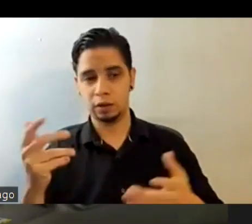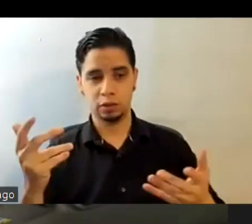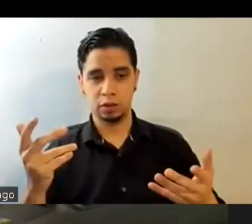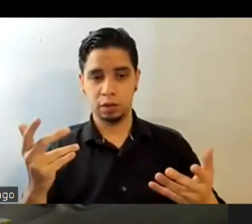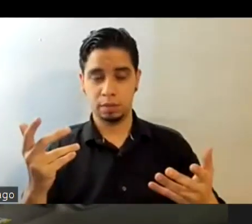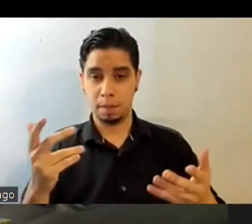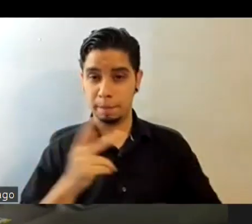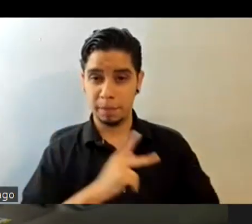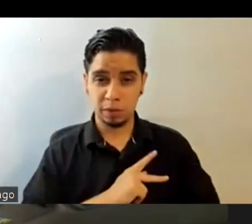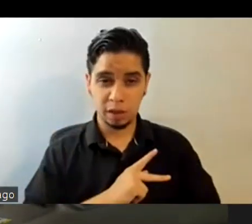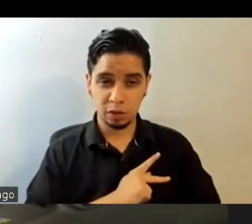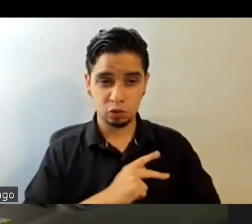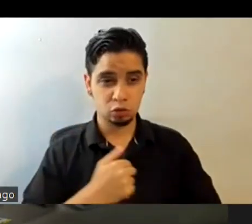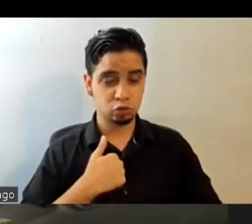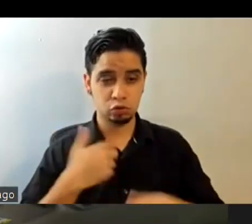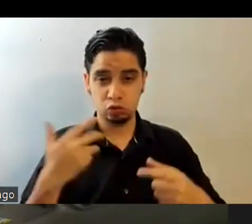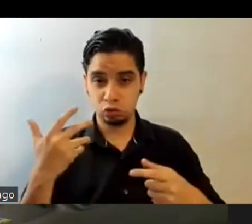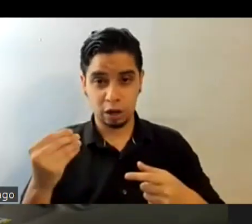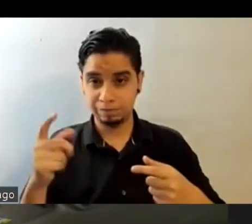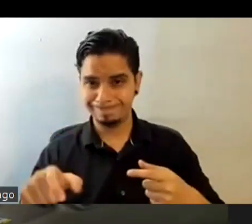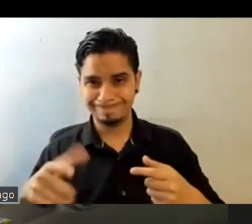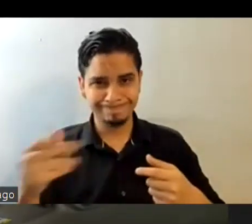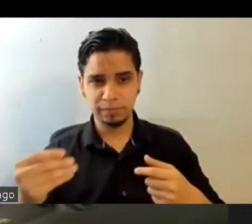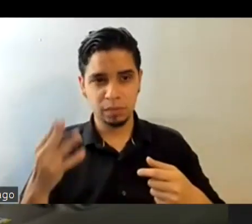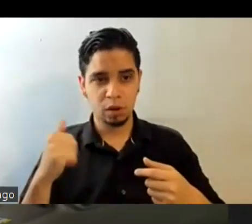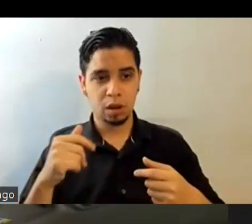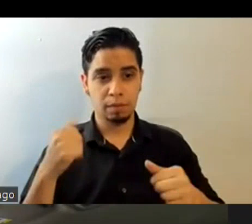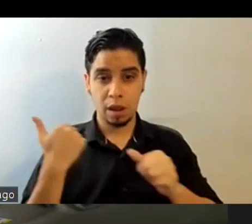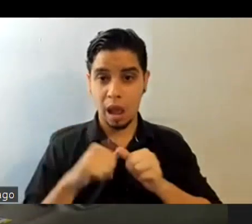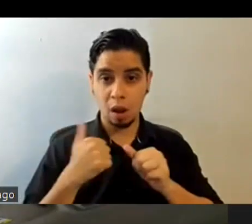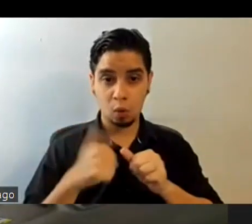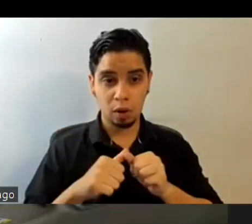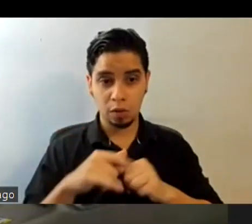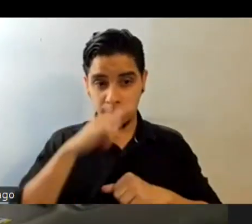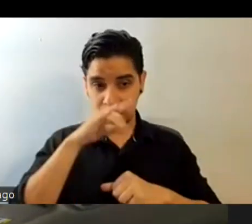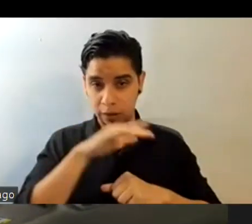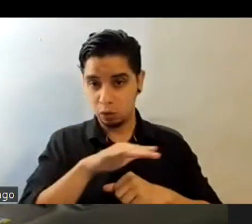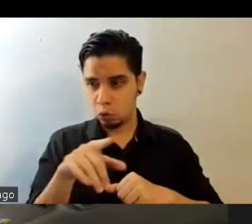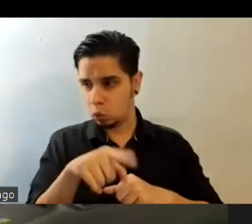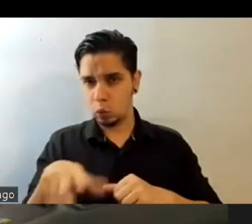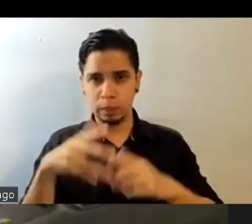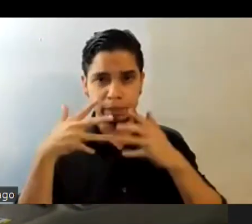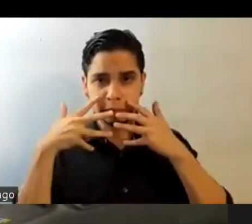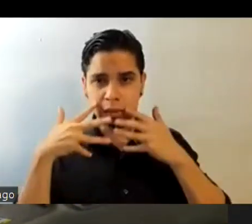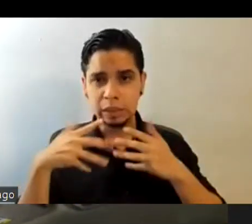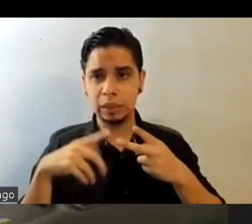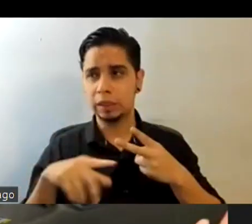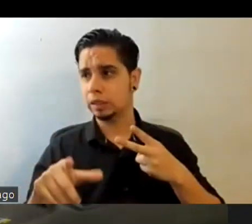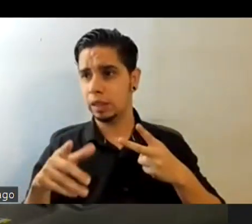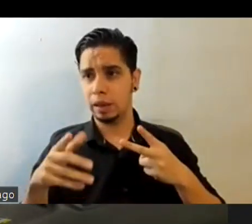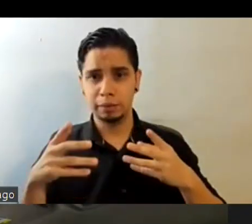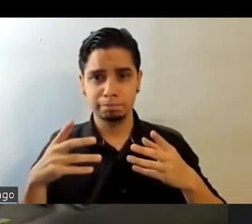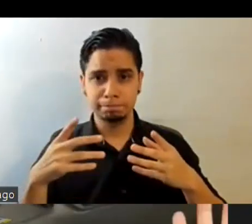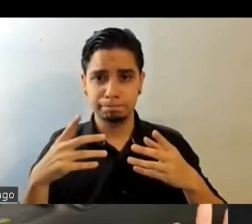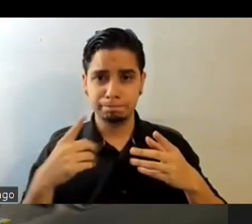nivel personal, yo quise salir, porque me acuerdo de los niños que están tristes en los refugios, etcétera,